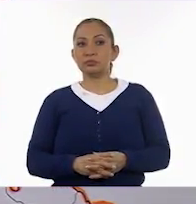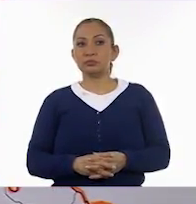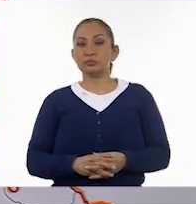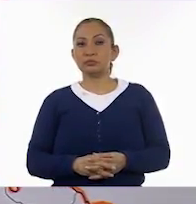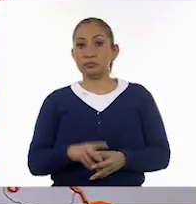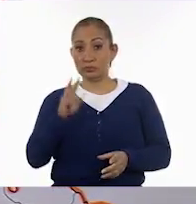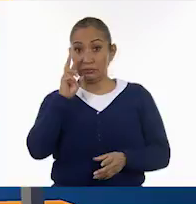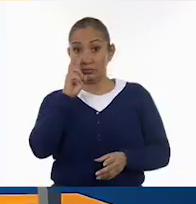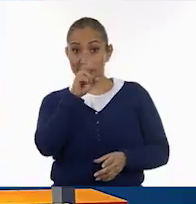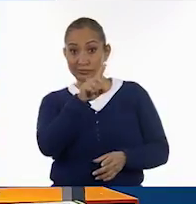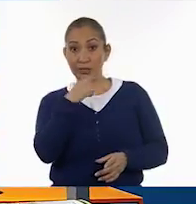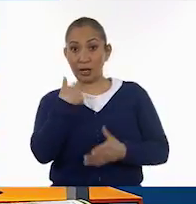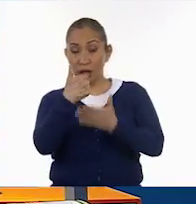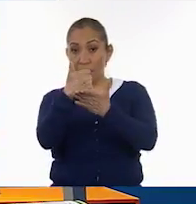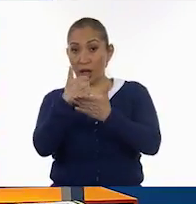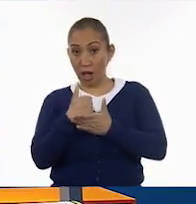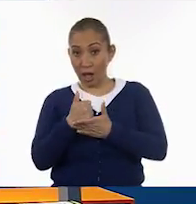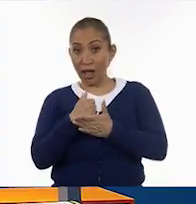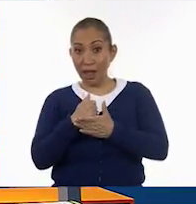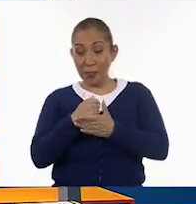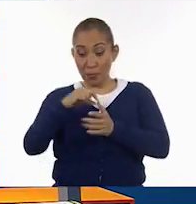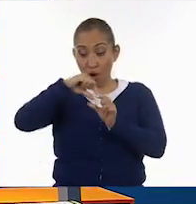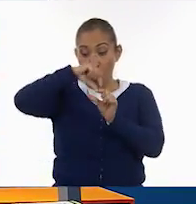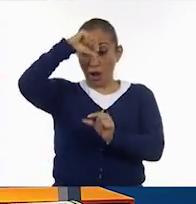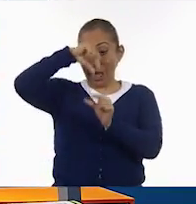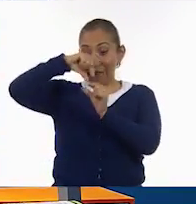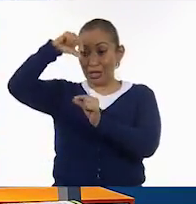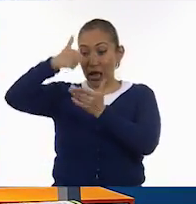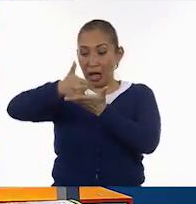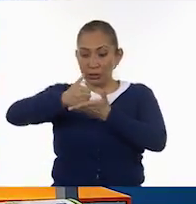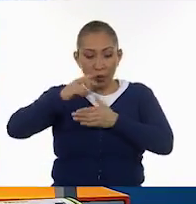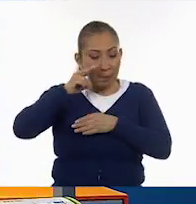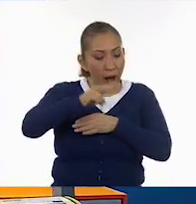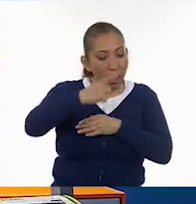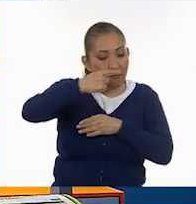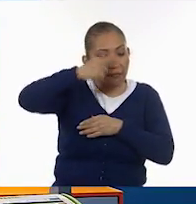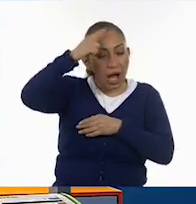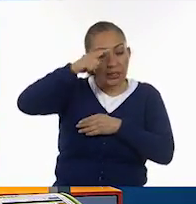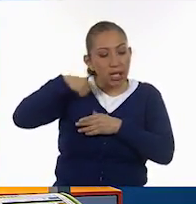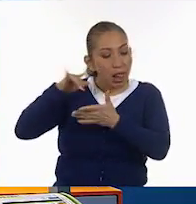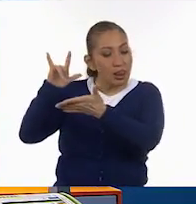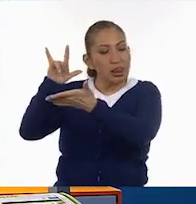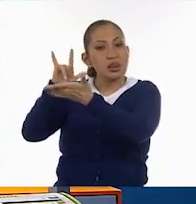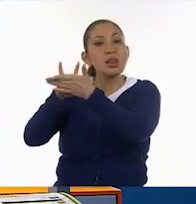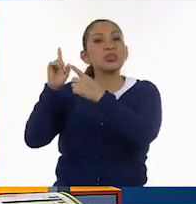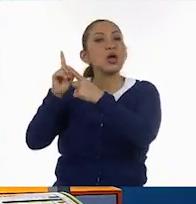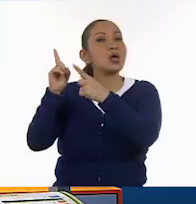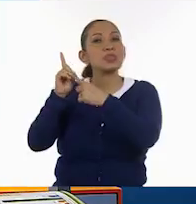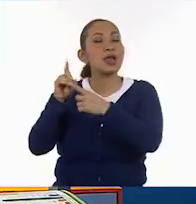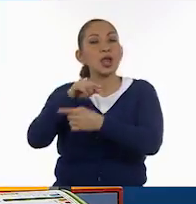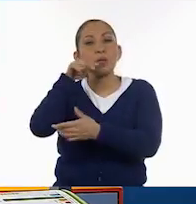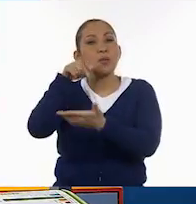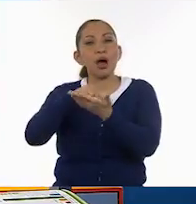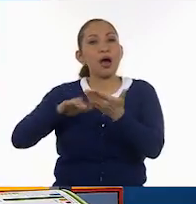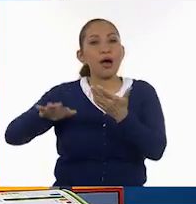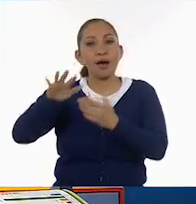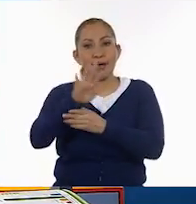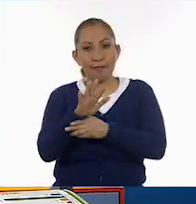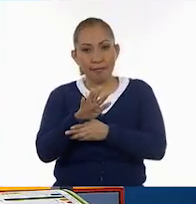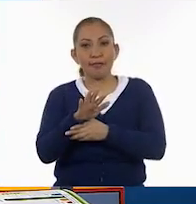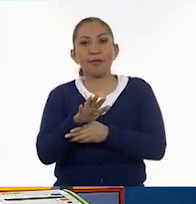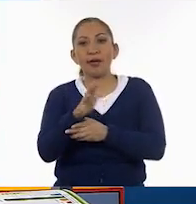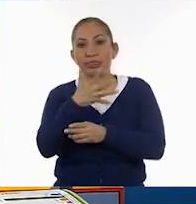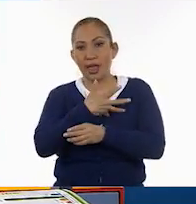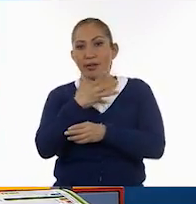Y fíjate cómo nos están ayudando estas gráficas para precisamente colocar estos planteamientos en la zona geográfica